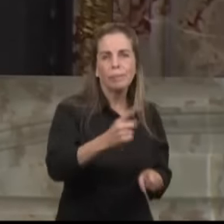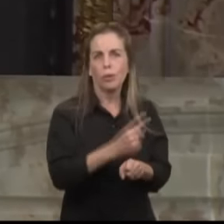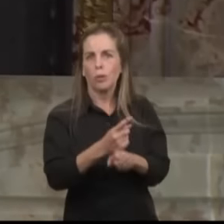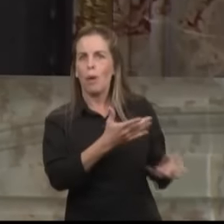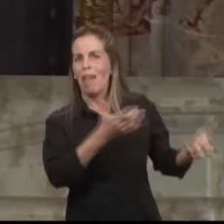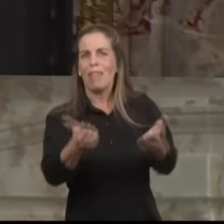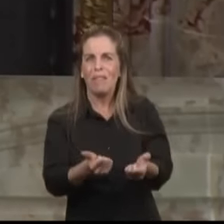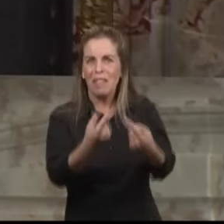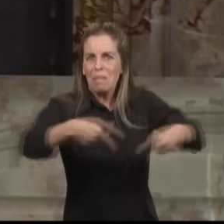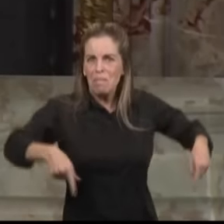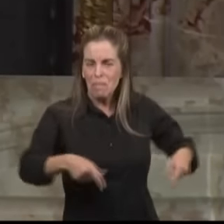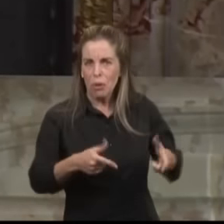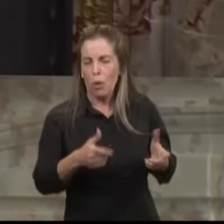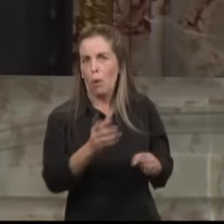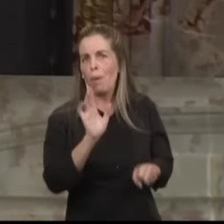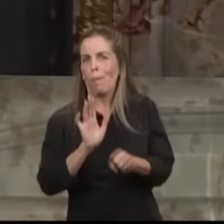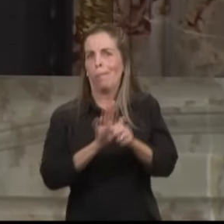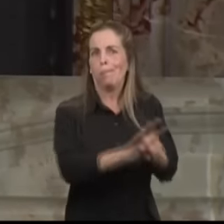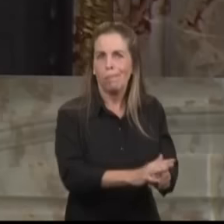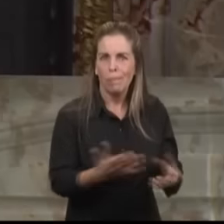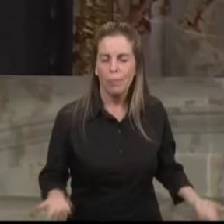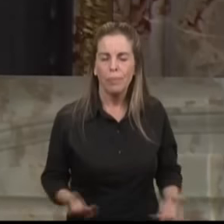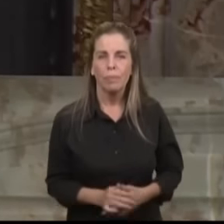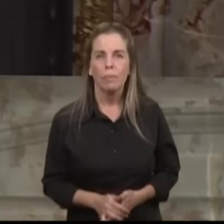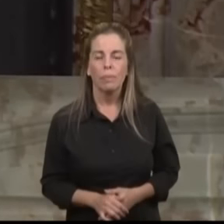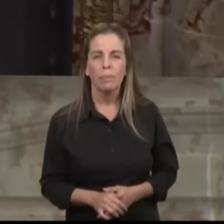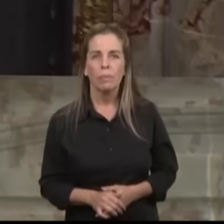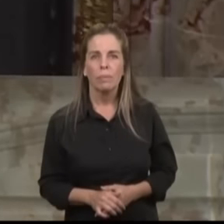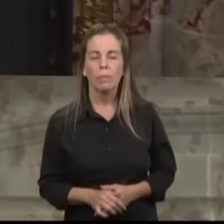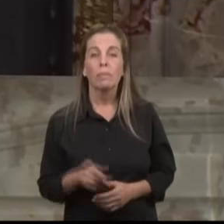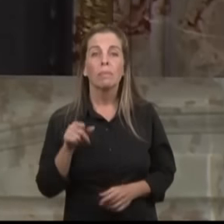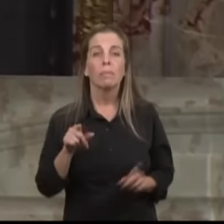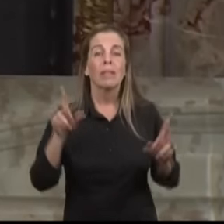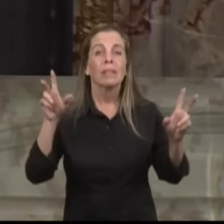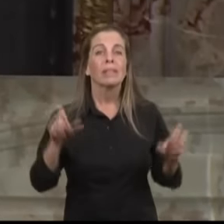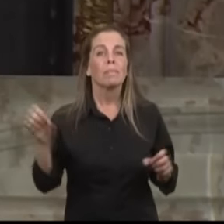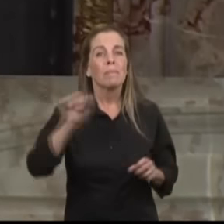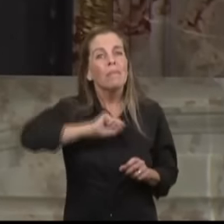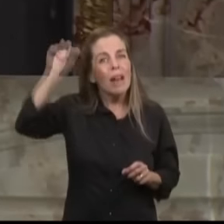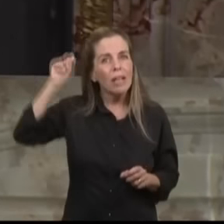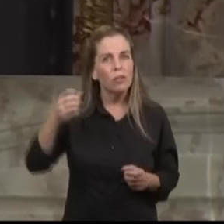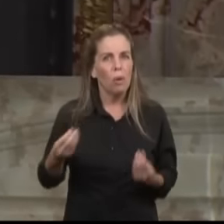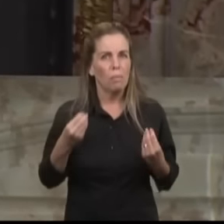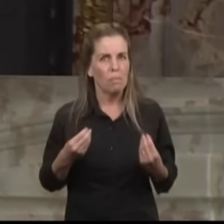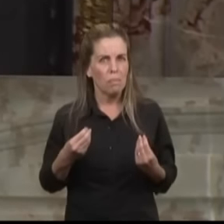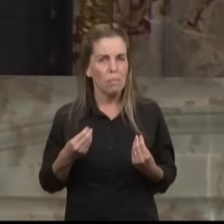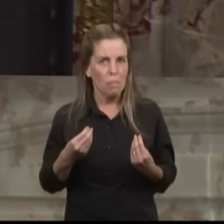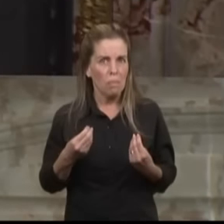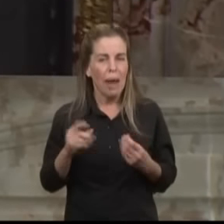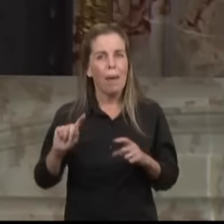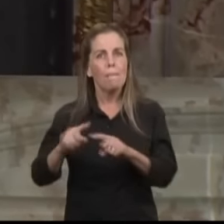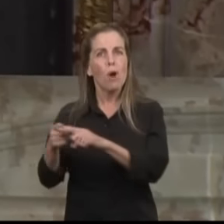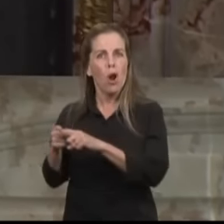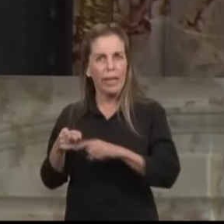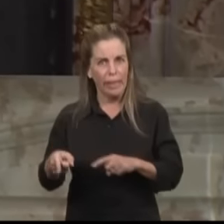de este atropello. Lo que vuelve a este fenómeno tan difícil de identificar y tan atractivo para los